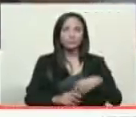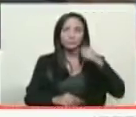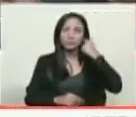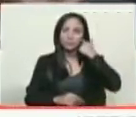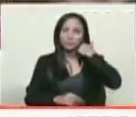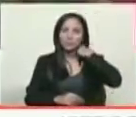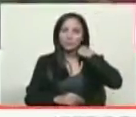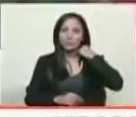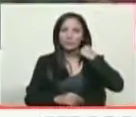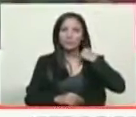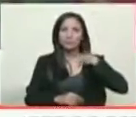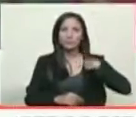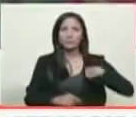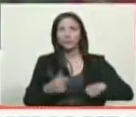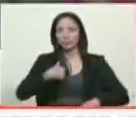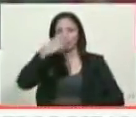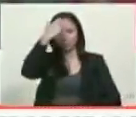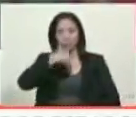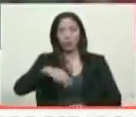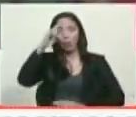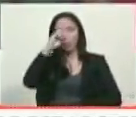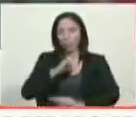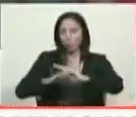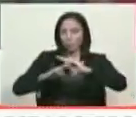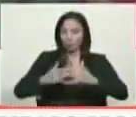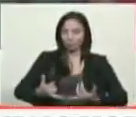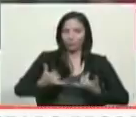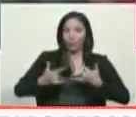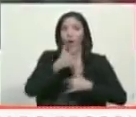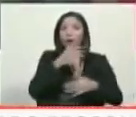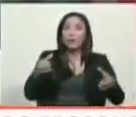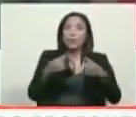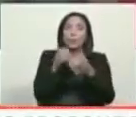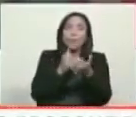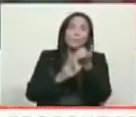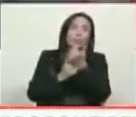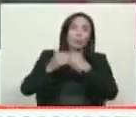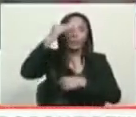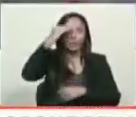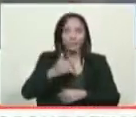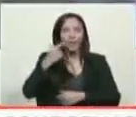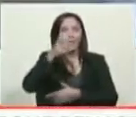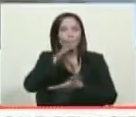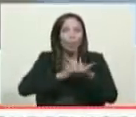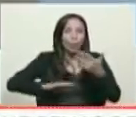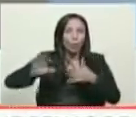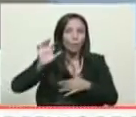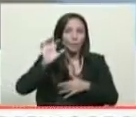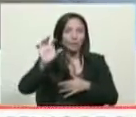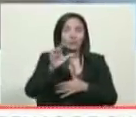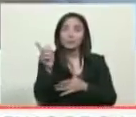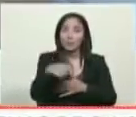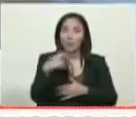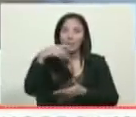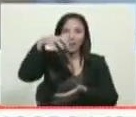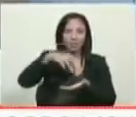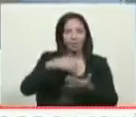Es para un honor para mí, en nombre de toda la Fuerza Armada acantonada en la región, saludar